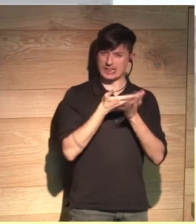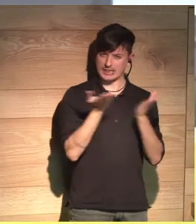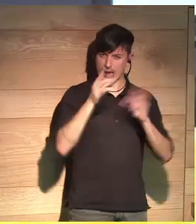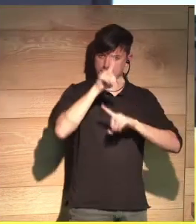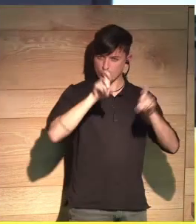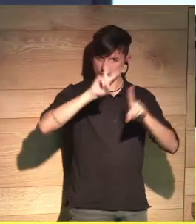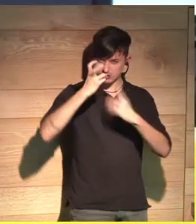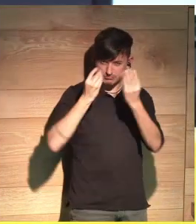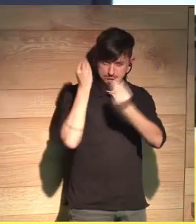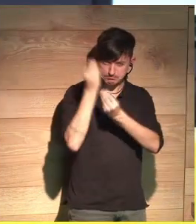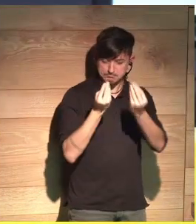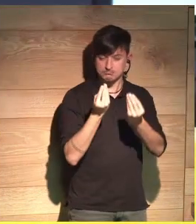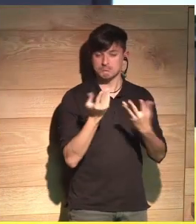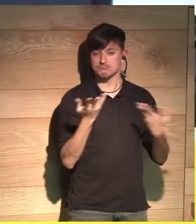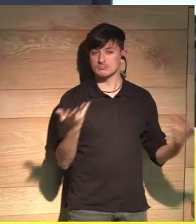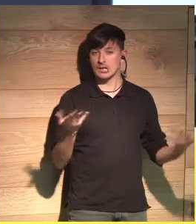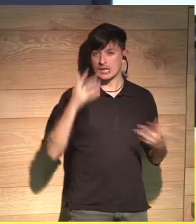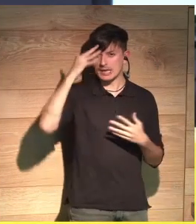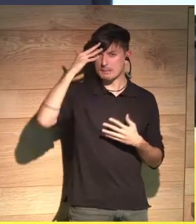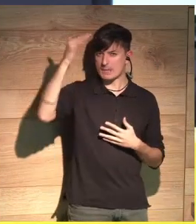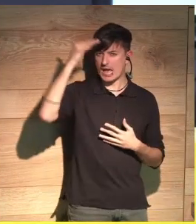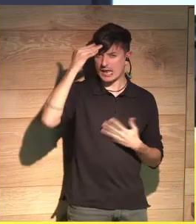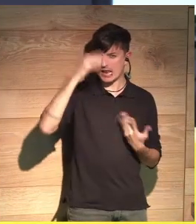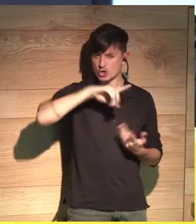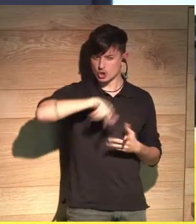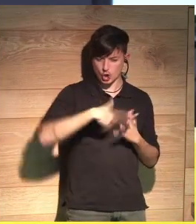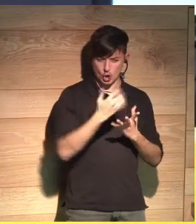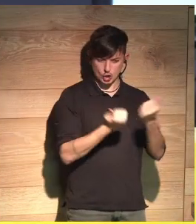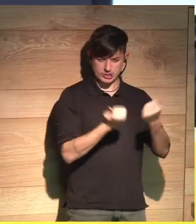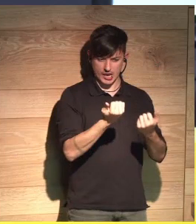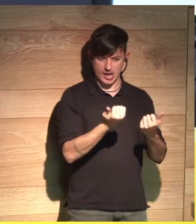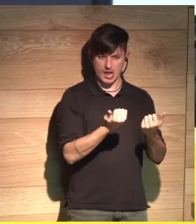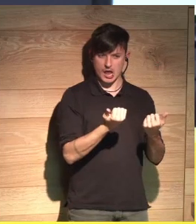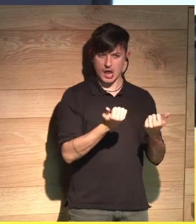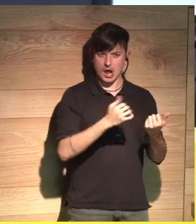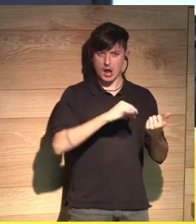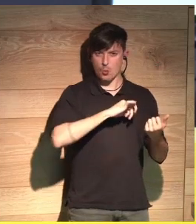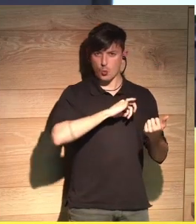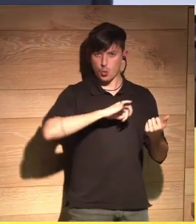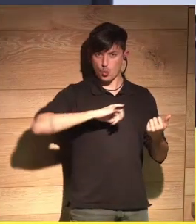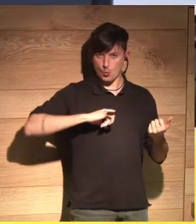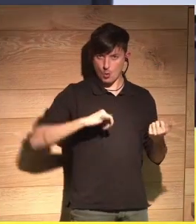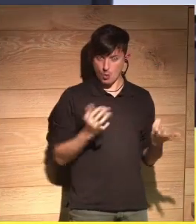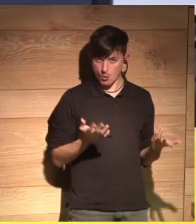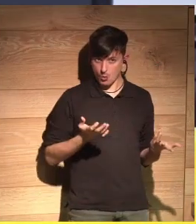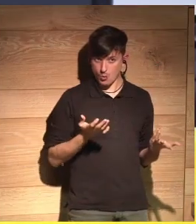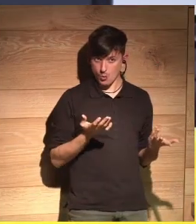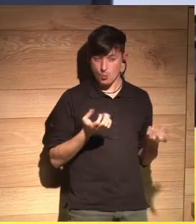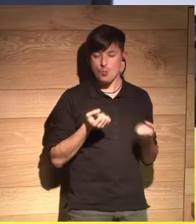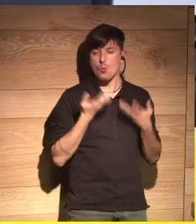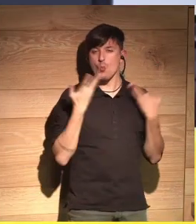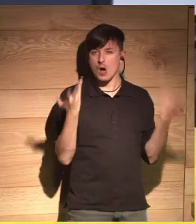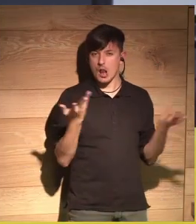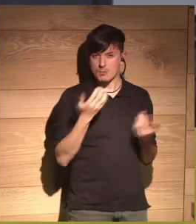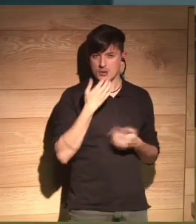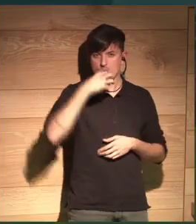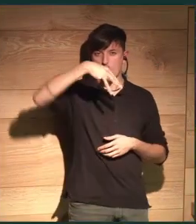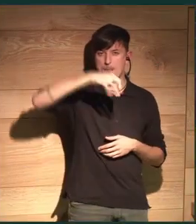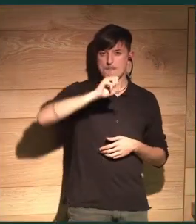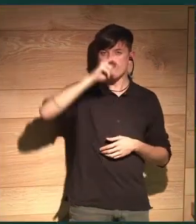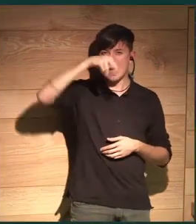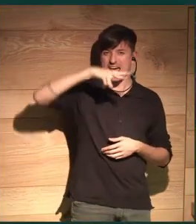pregunta imaginemos que estamos utilizando coches autónomos cuál es el número mínimo de coches mínimo para mantener a manhattan en